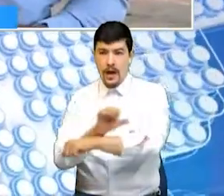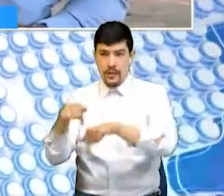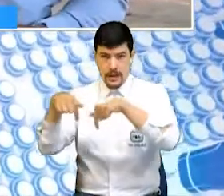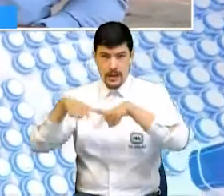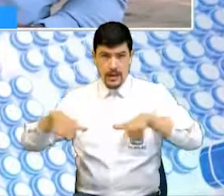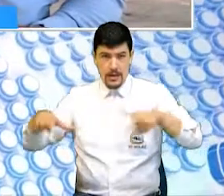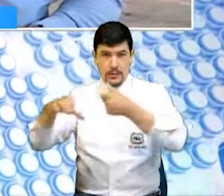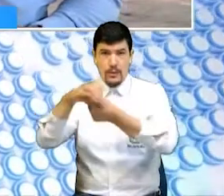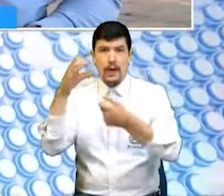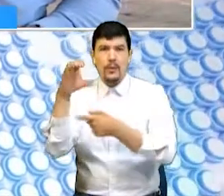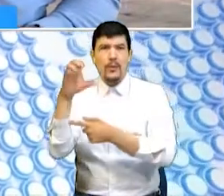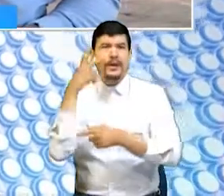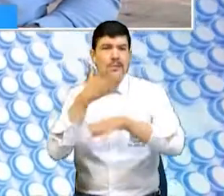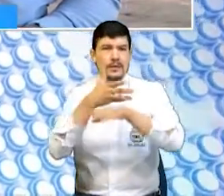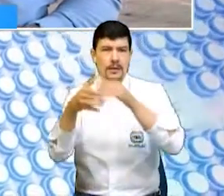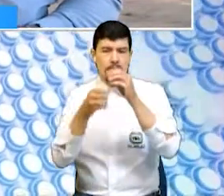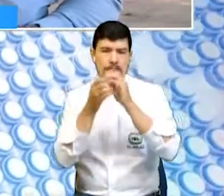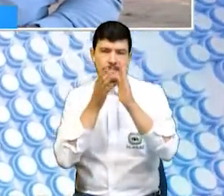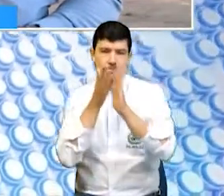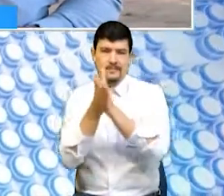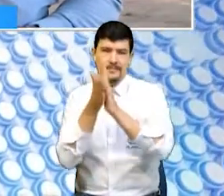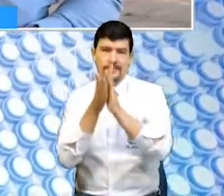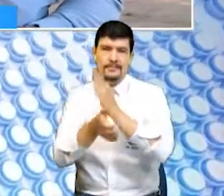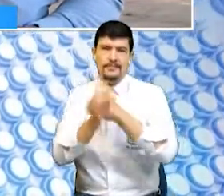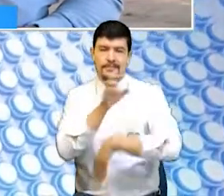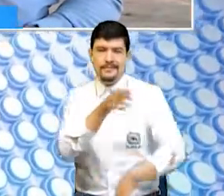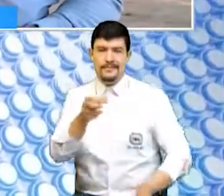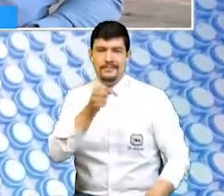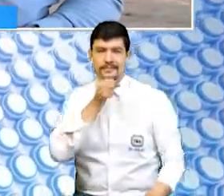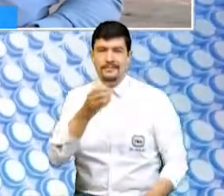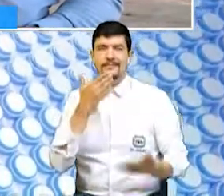acompañar me despido desde computado sedes continúe con más información en estudio buenas tardes